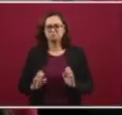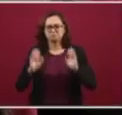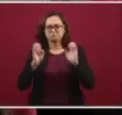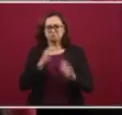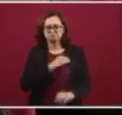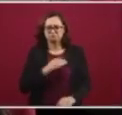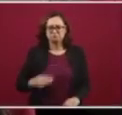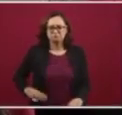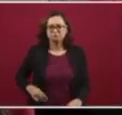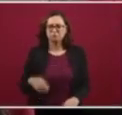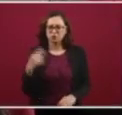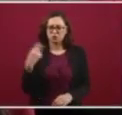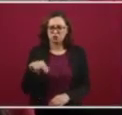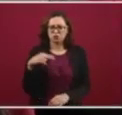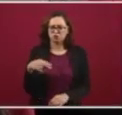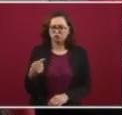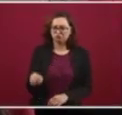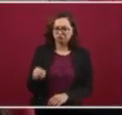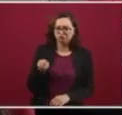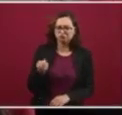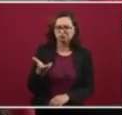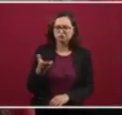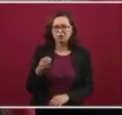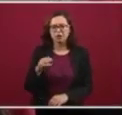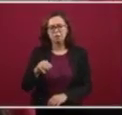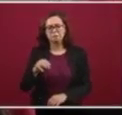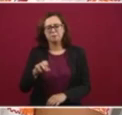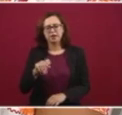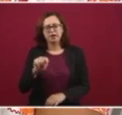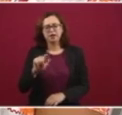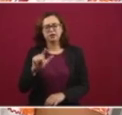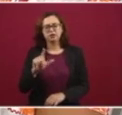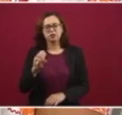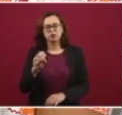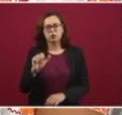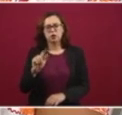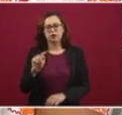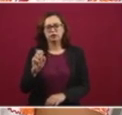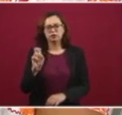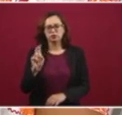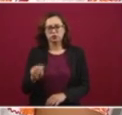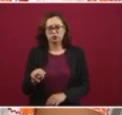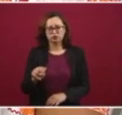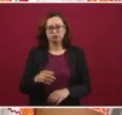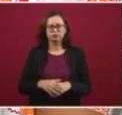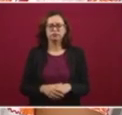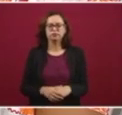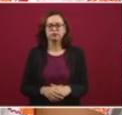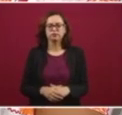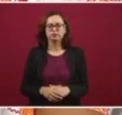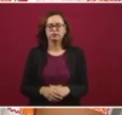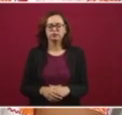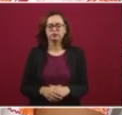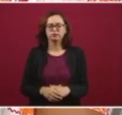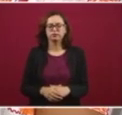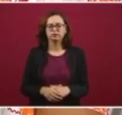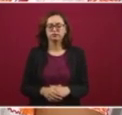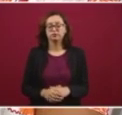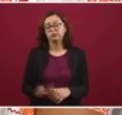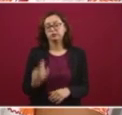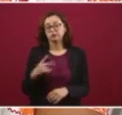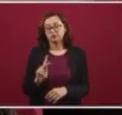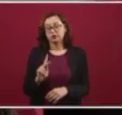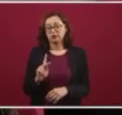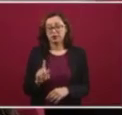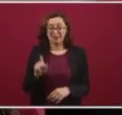que lleva ese nombre, Metlatón, y una de las comunidades, pueblos